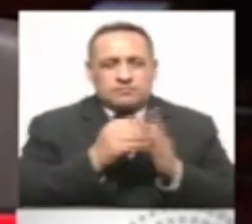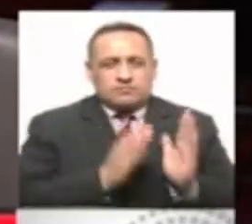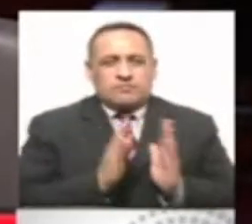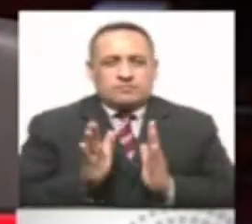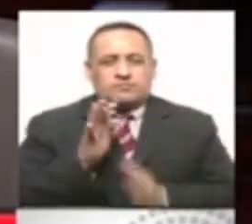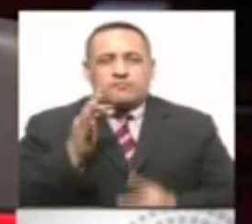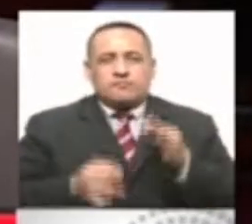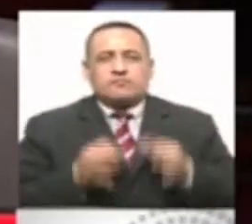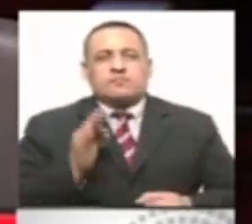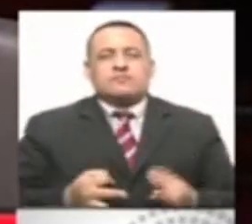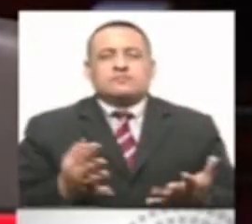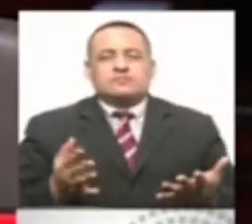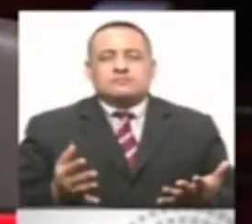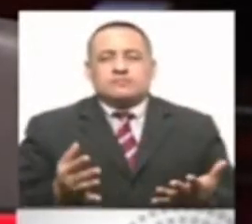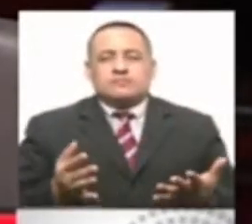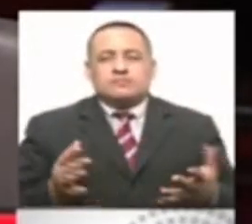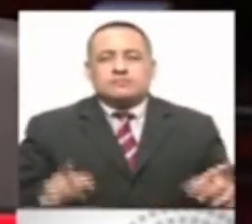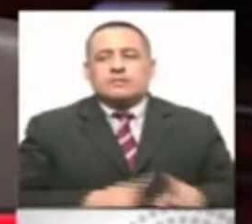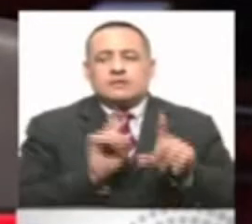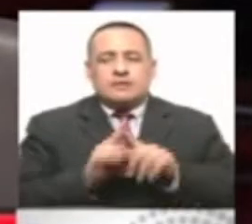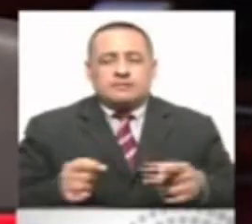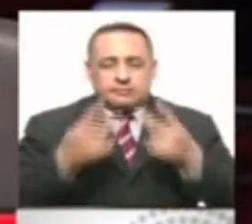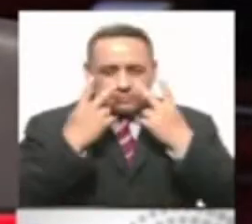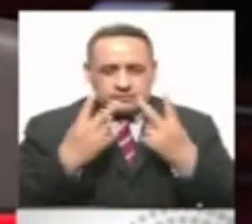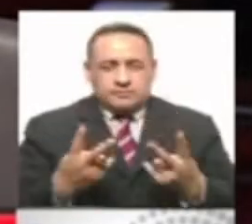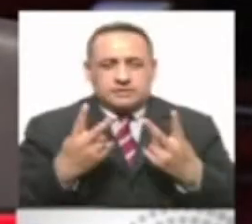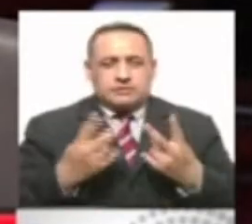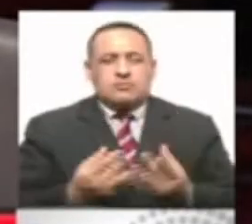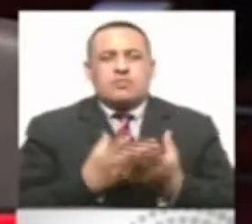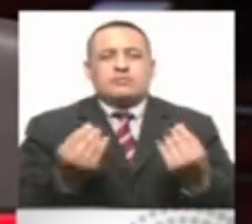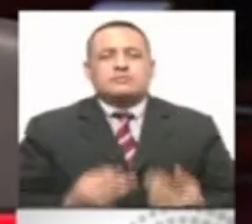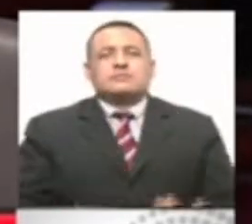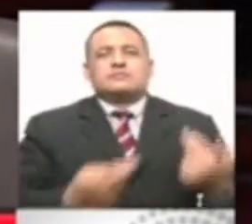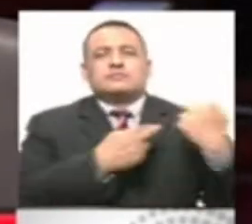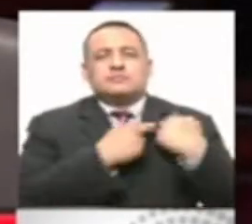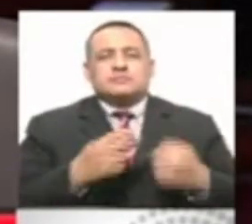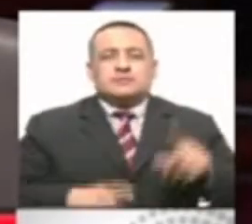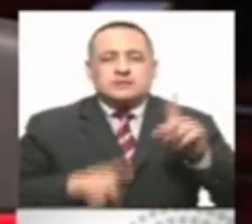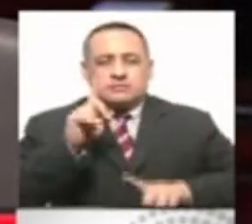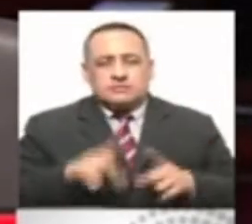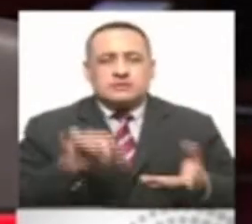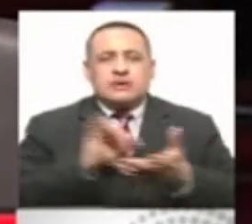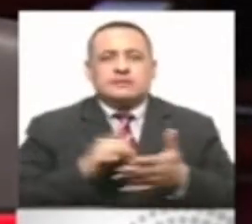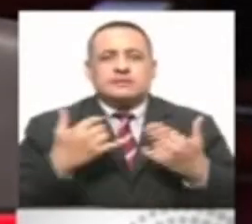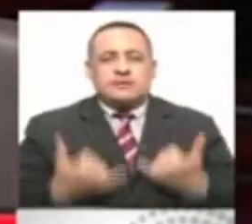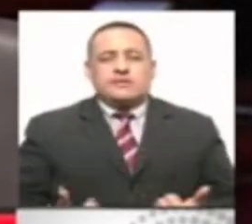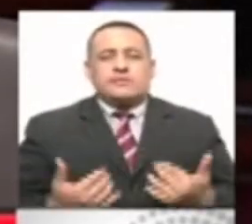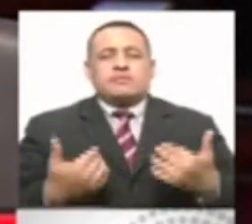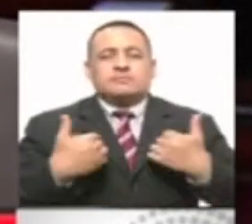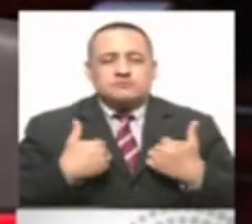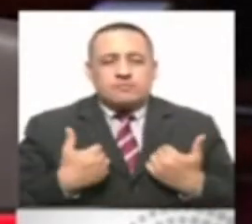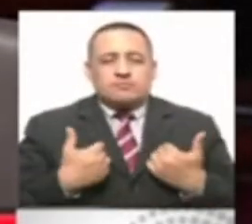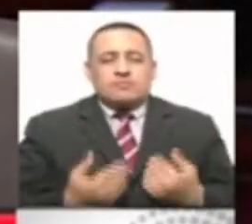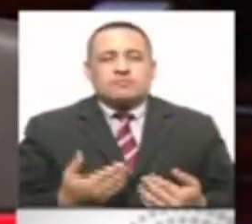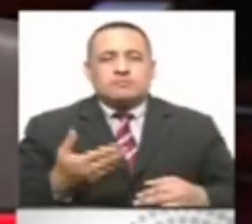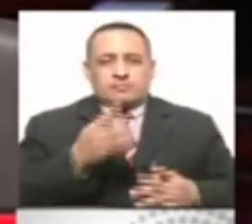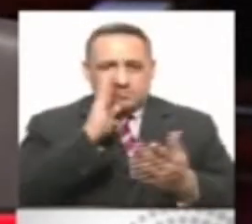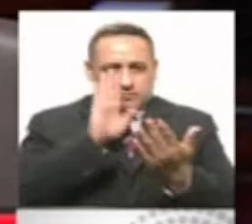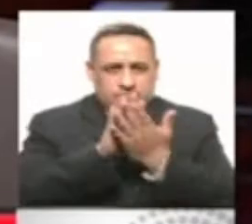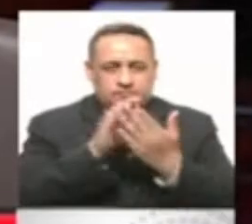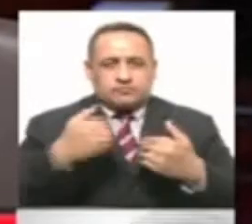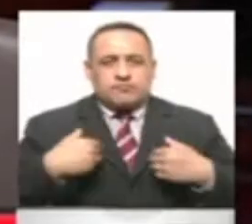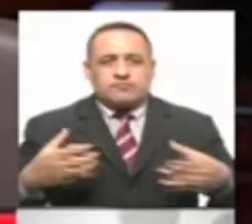judicial, no haber encontrado responsabilidad alguna a quien hoy lo tenemos ante